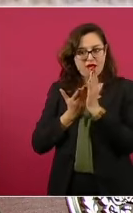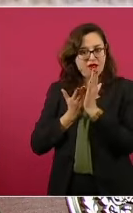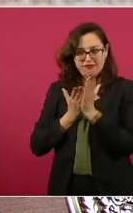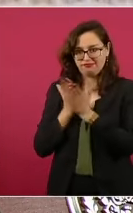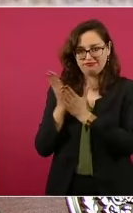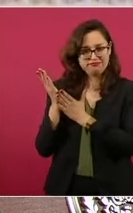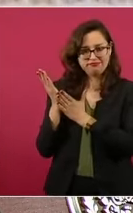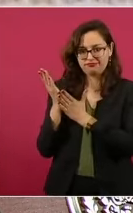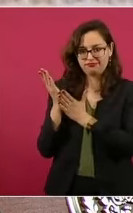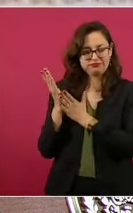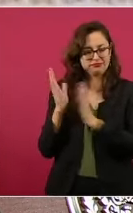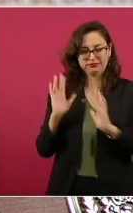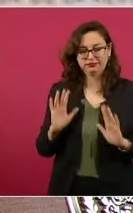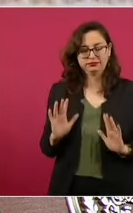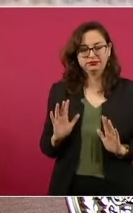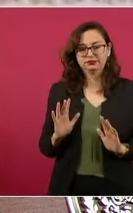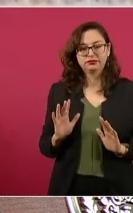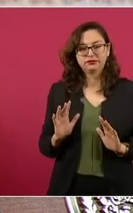un poco